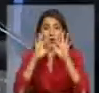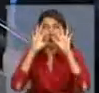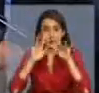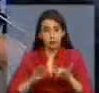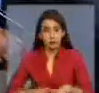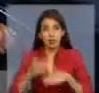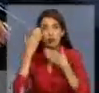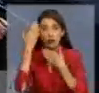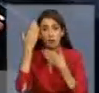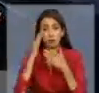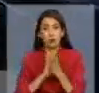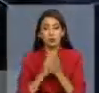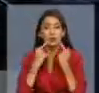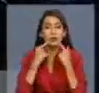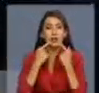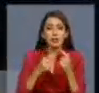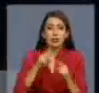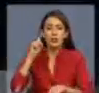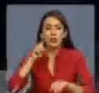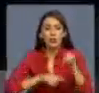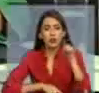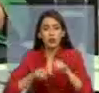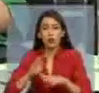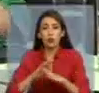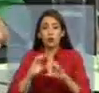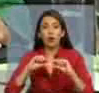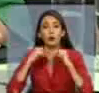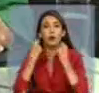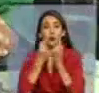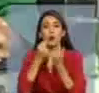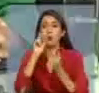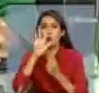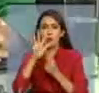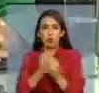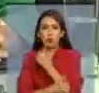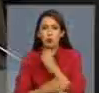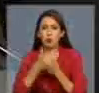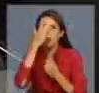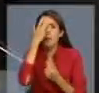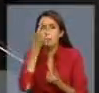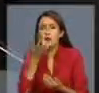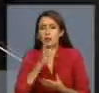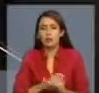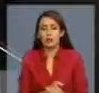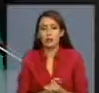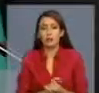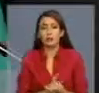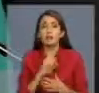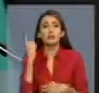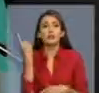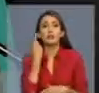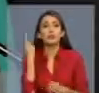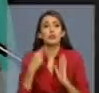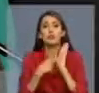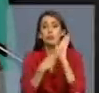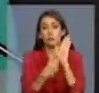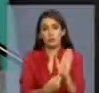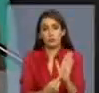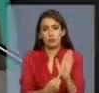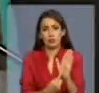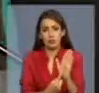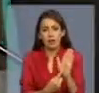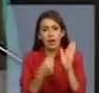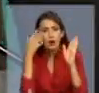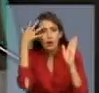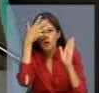Política, cuestionó la forma en que desde un segmento de la dirigencia de País se adoptó esta resolución. Eso es una muestra de arbitrariedad, de